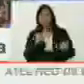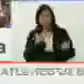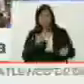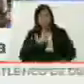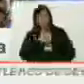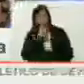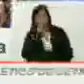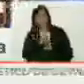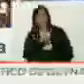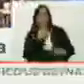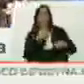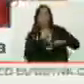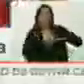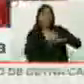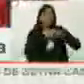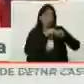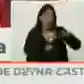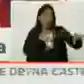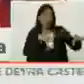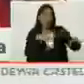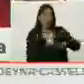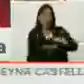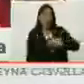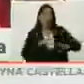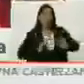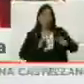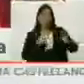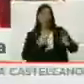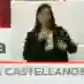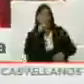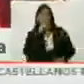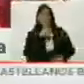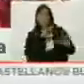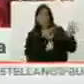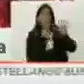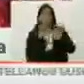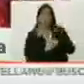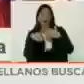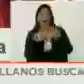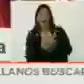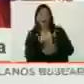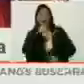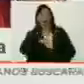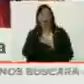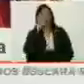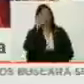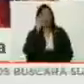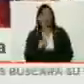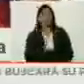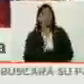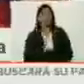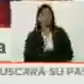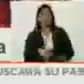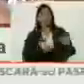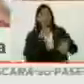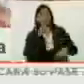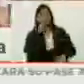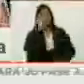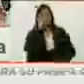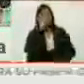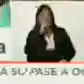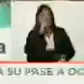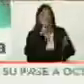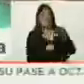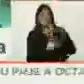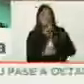como un gobierno desplegado en la calle desde el inicio en el año 99 hasta el día de hoy, 12 de febrero del año